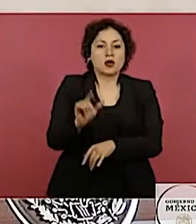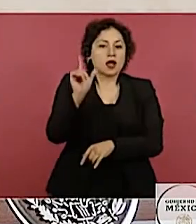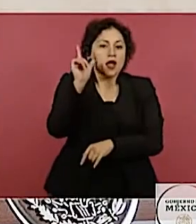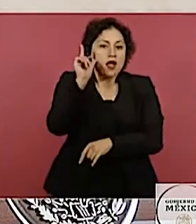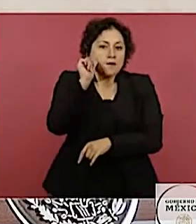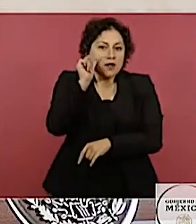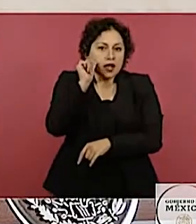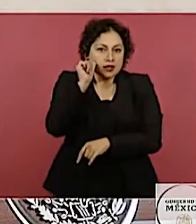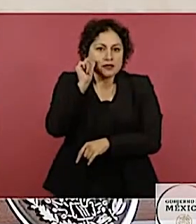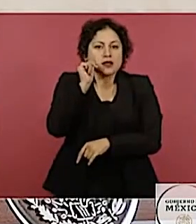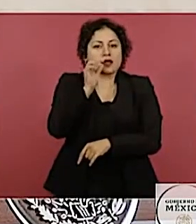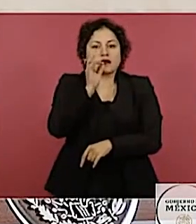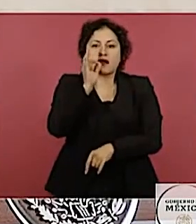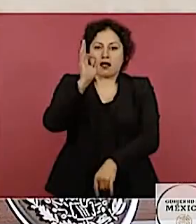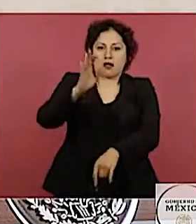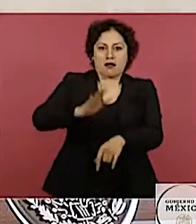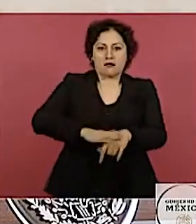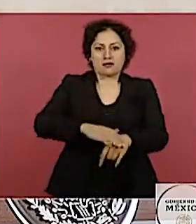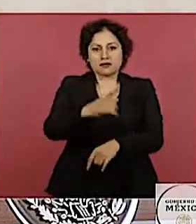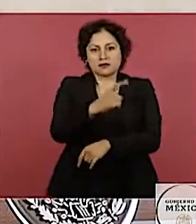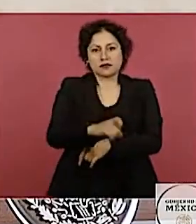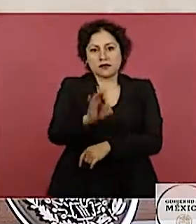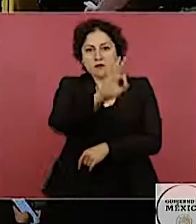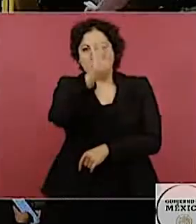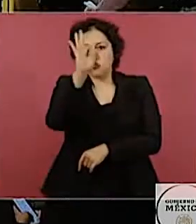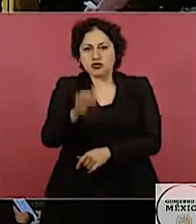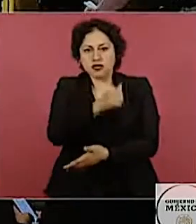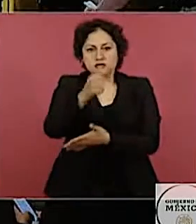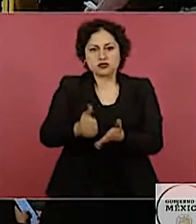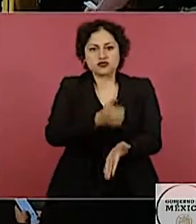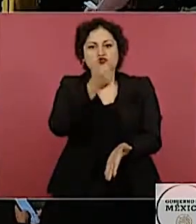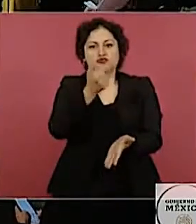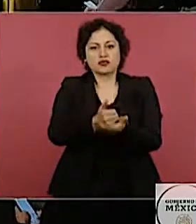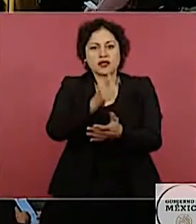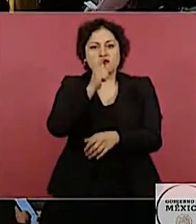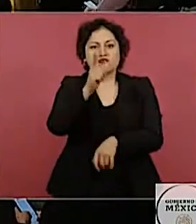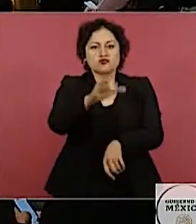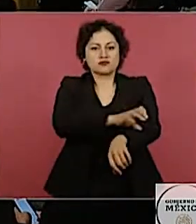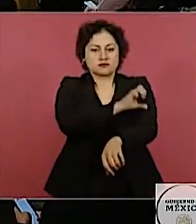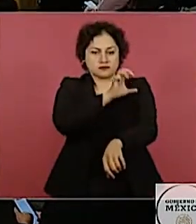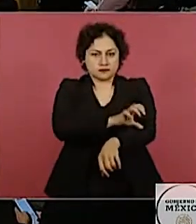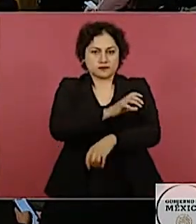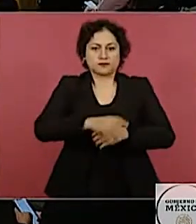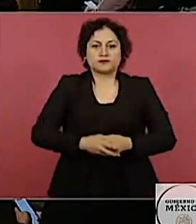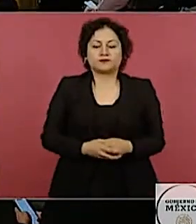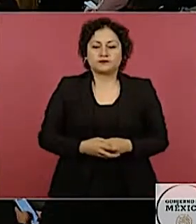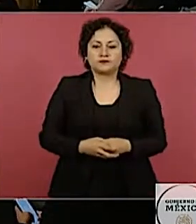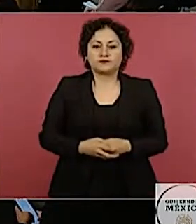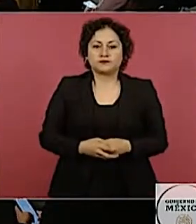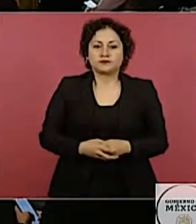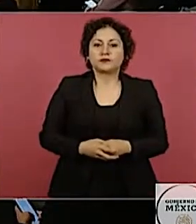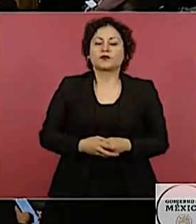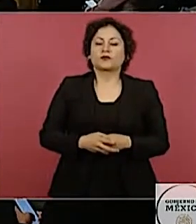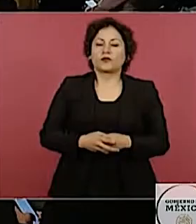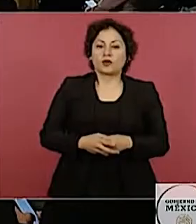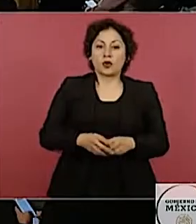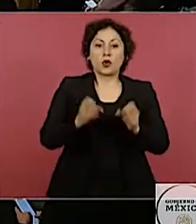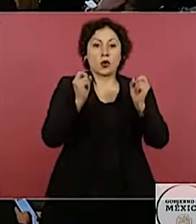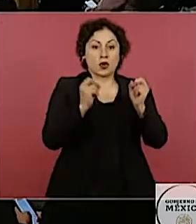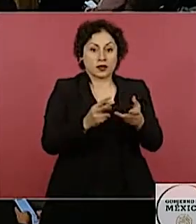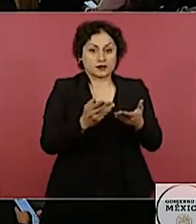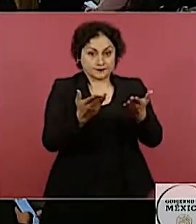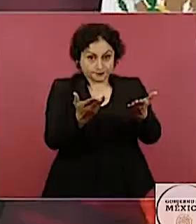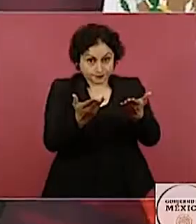100% de la ciudad de Acapulco restablecido de energía eléctrica señor Bueno le invitamos a usted y a